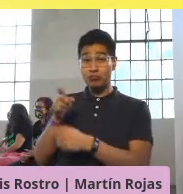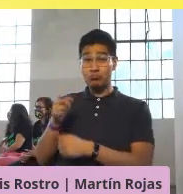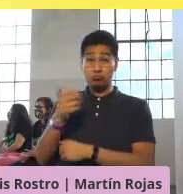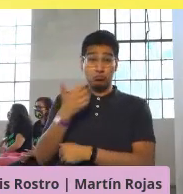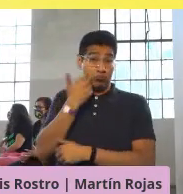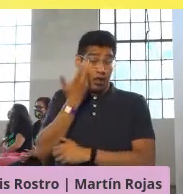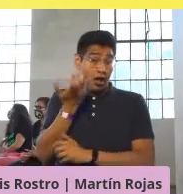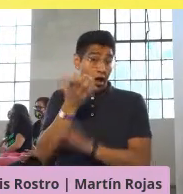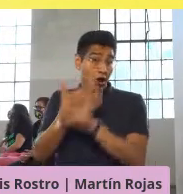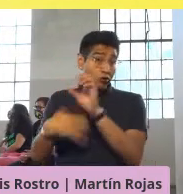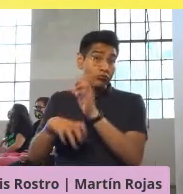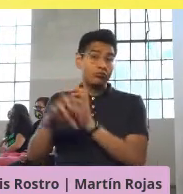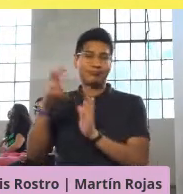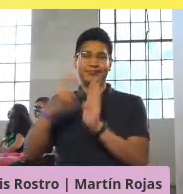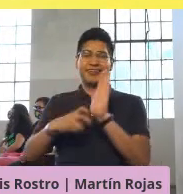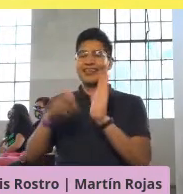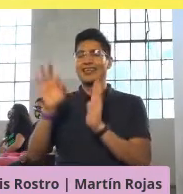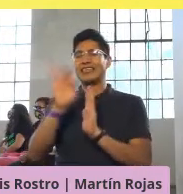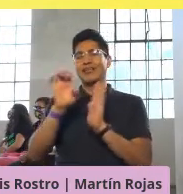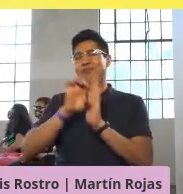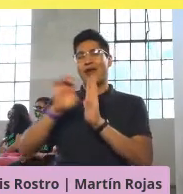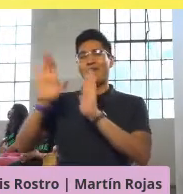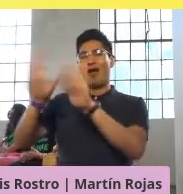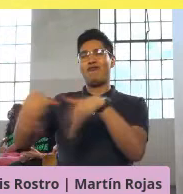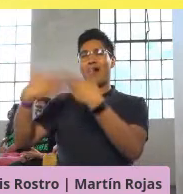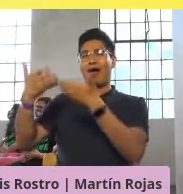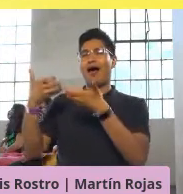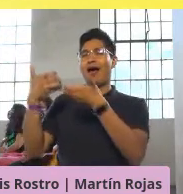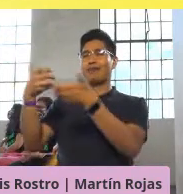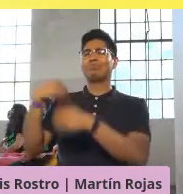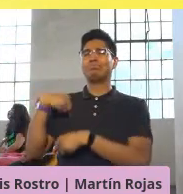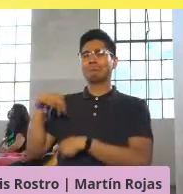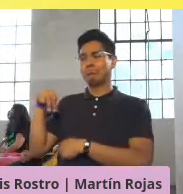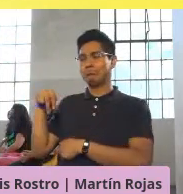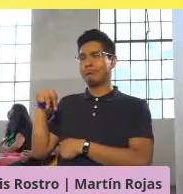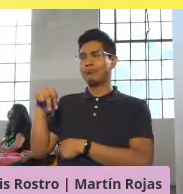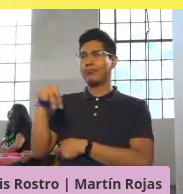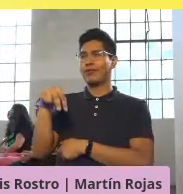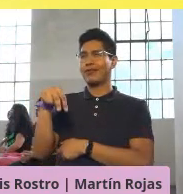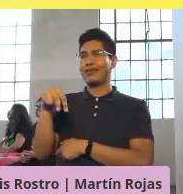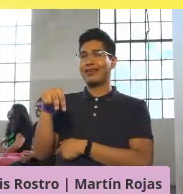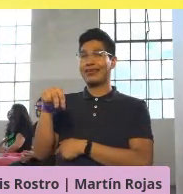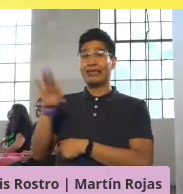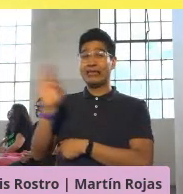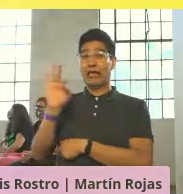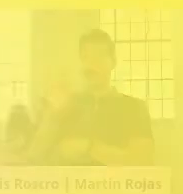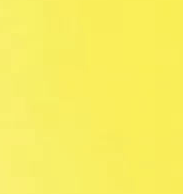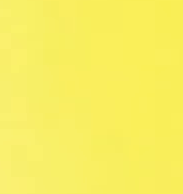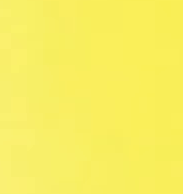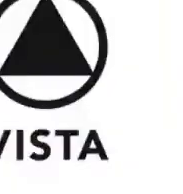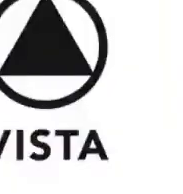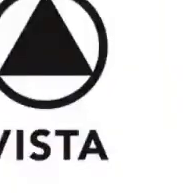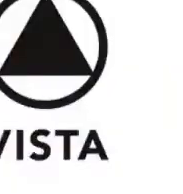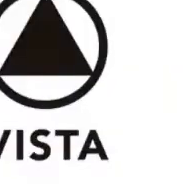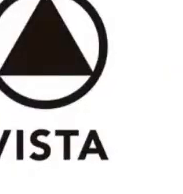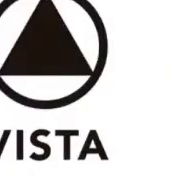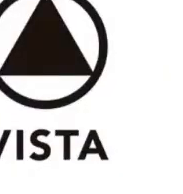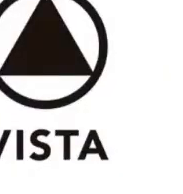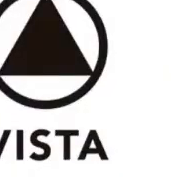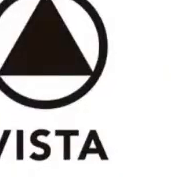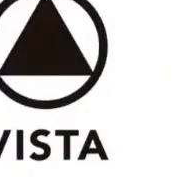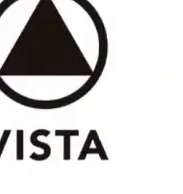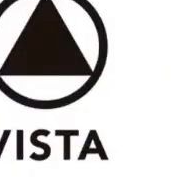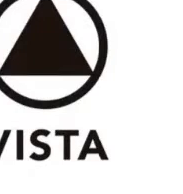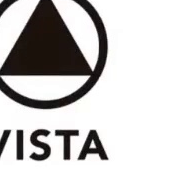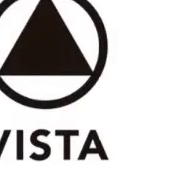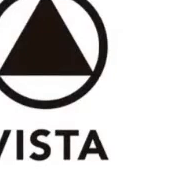cosas, ¿no? O sea, yo voy caminando por ahí y me plantean que ahí hay un problema, y me planteo un problema porque me tropecé, ya sé cómo podría parchar ese bache en el cual